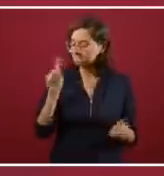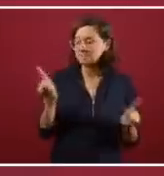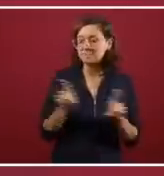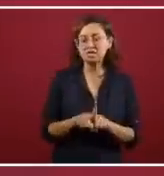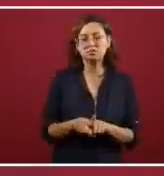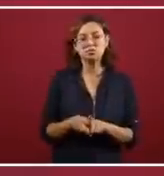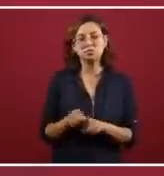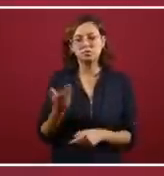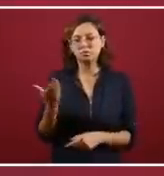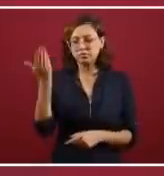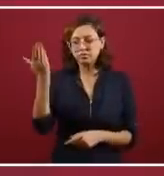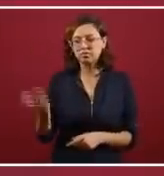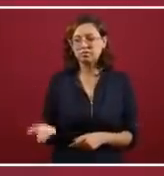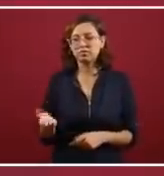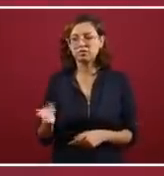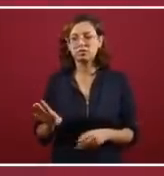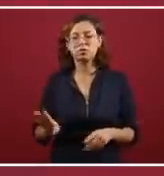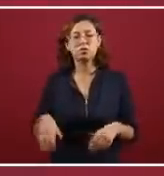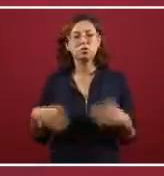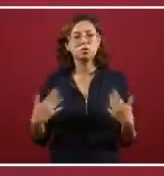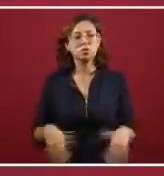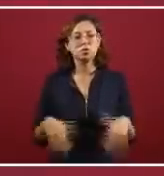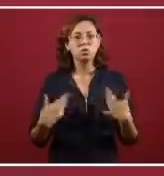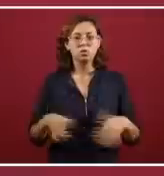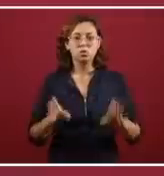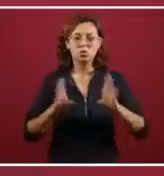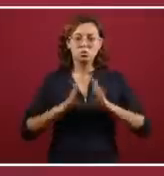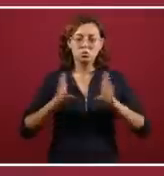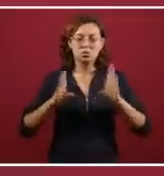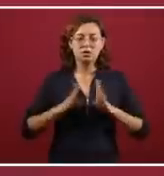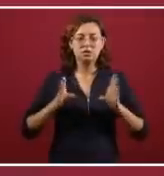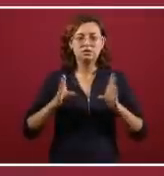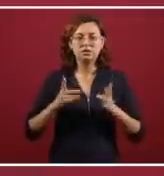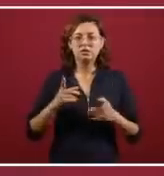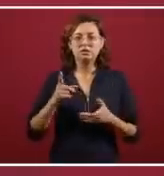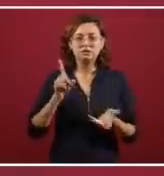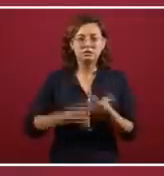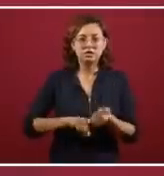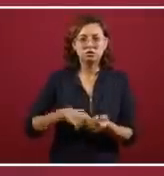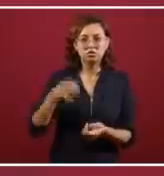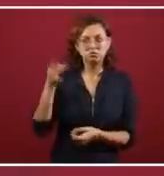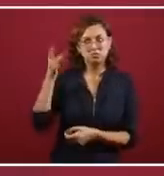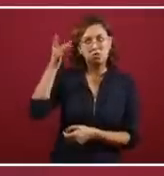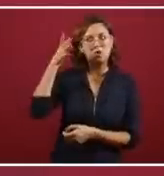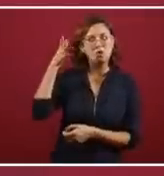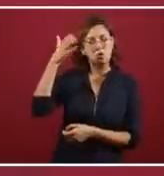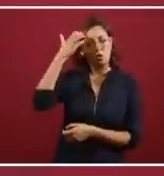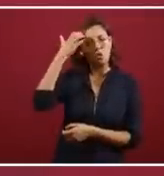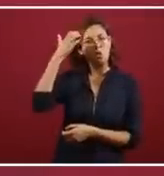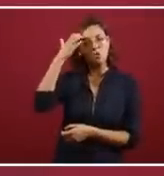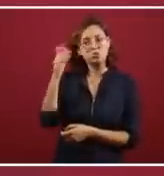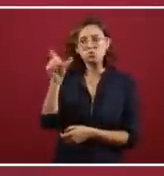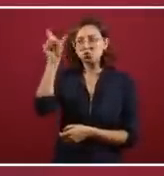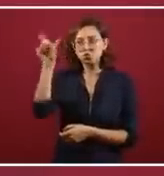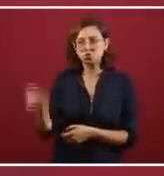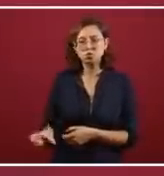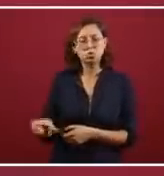fama al interior del ejército, es de que se trata de